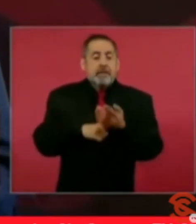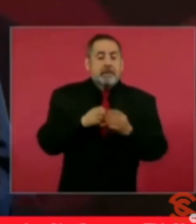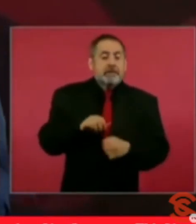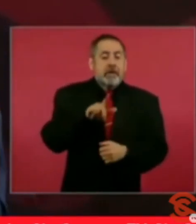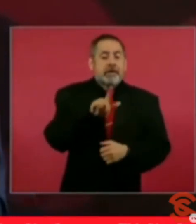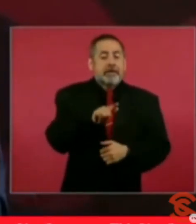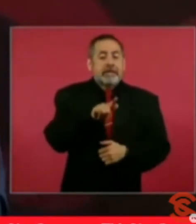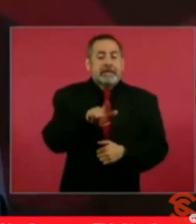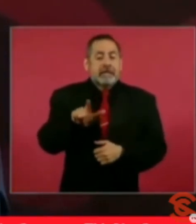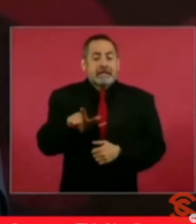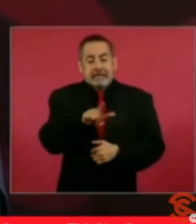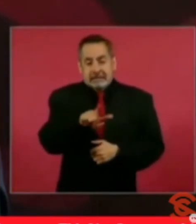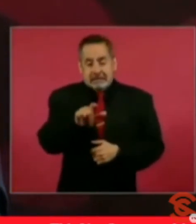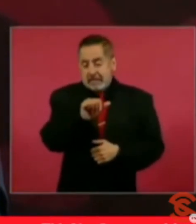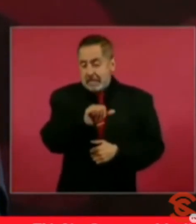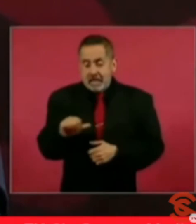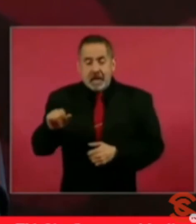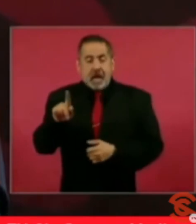1977 a